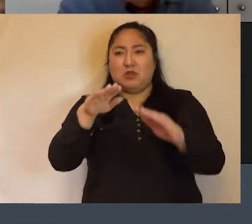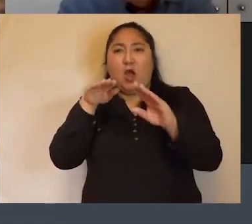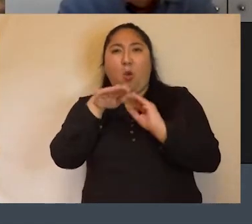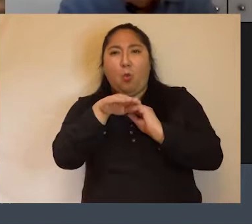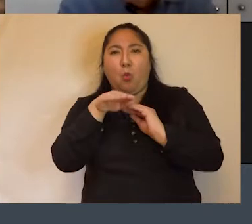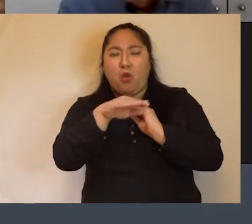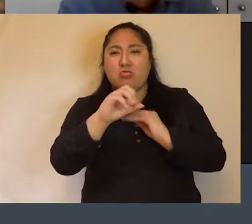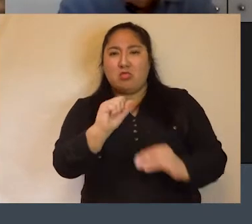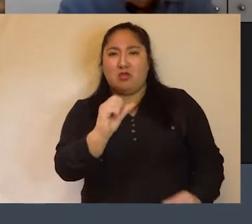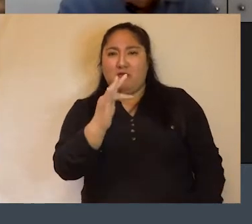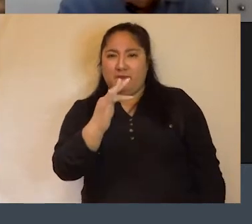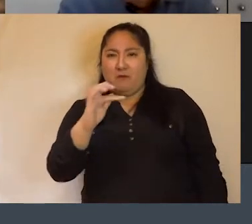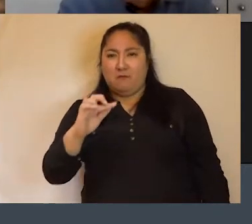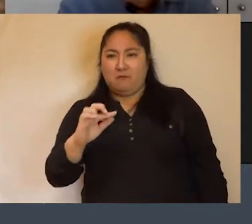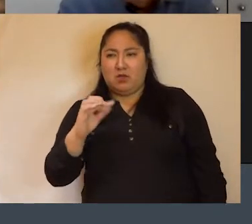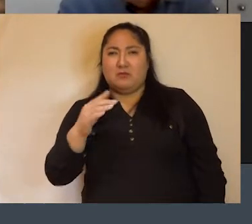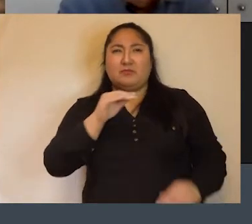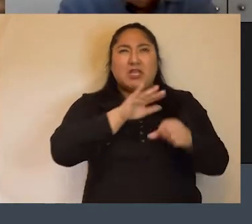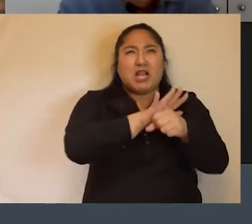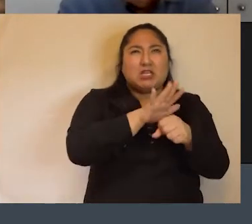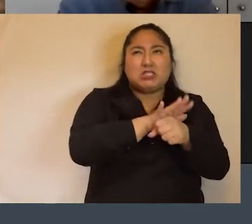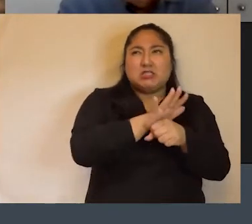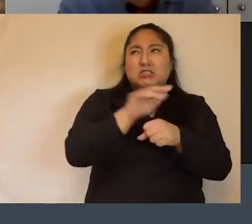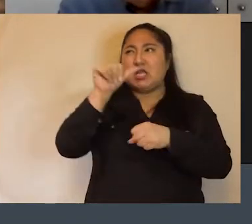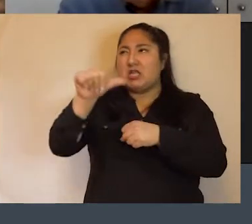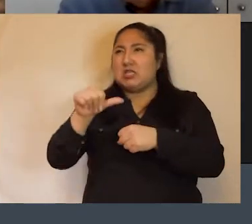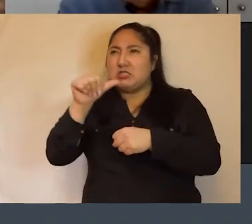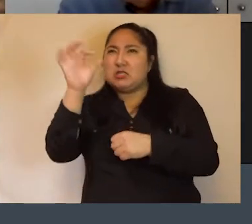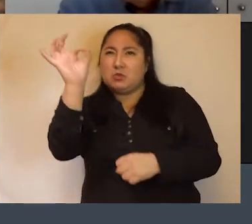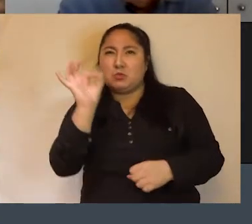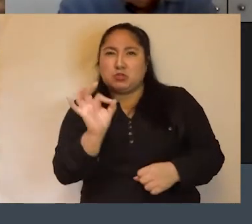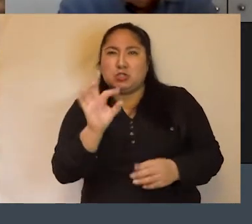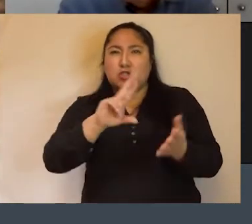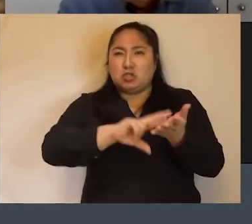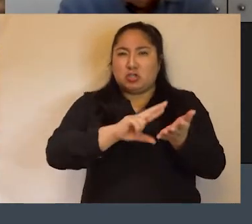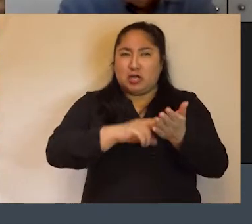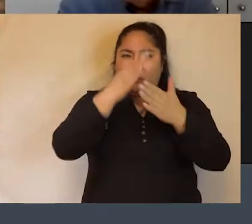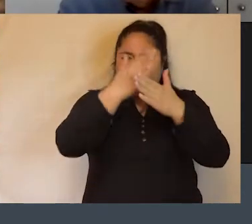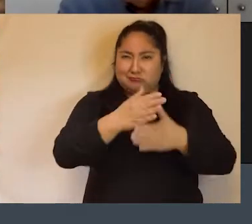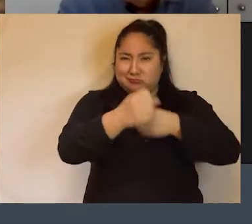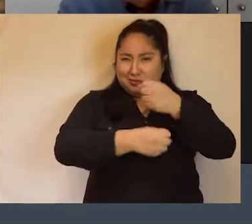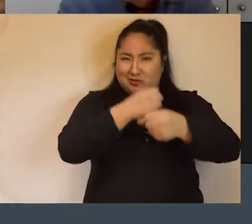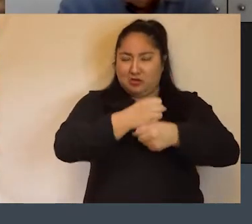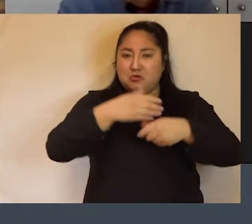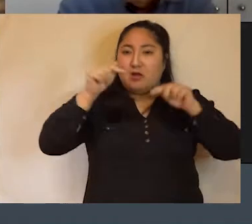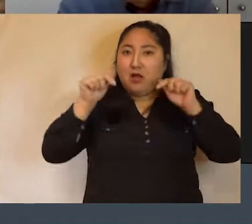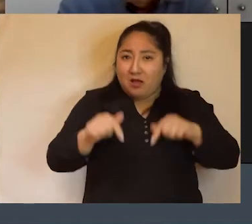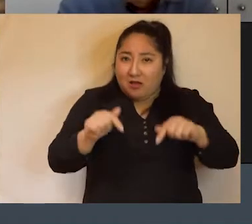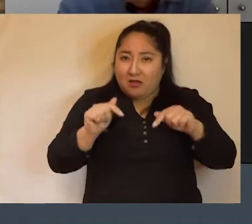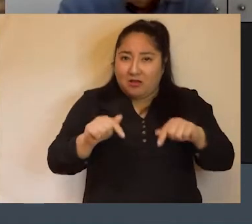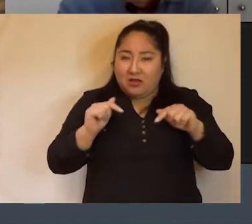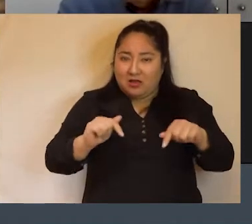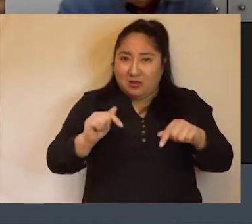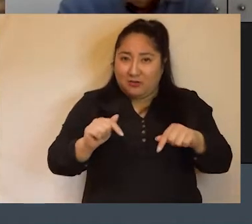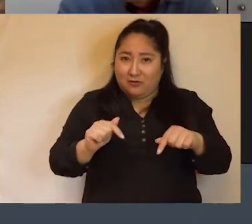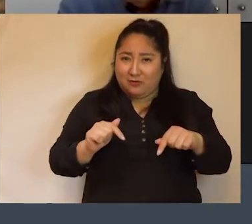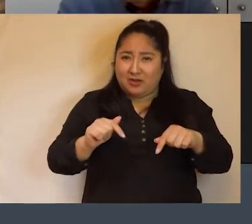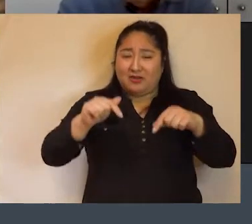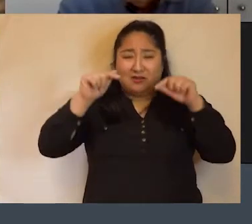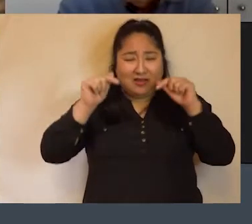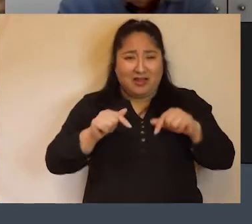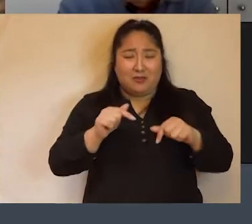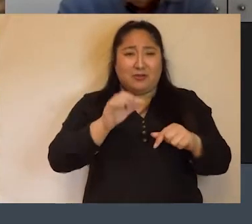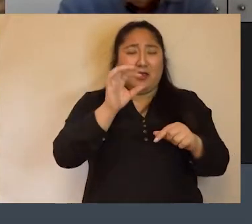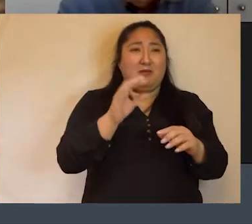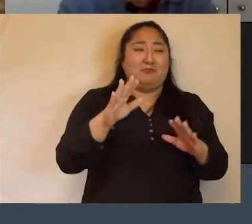de AFP del orden del 15, el 16% real anual, ¿sí? Hoy por hoy, la rentabilidad del